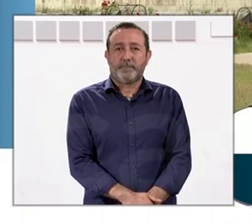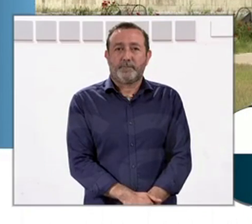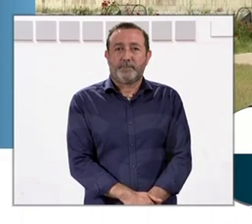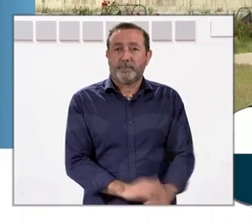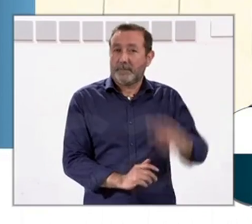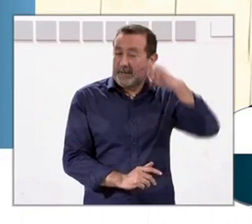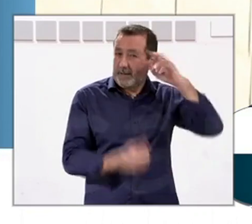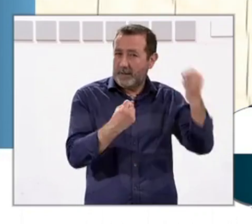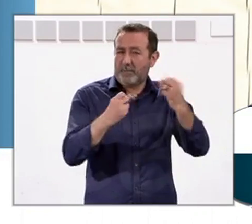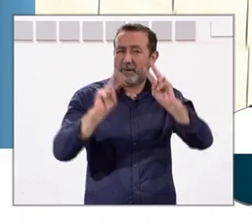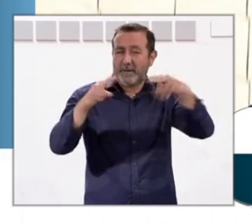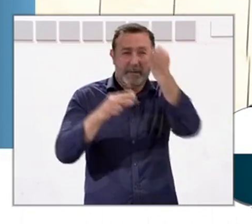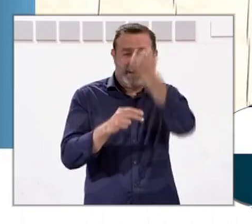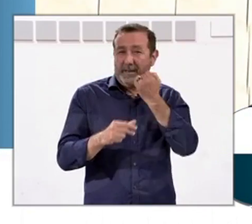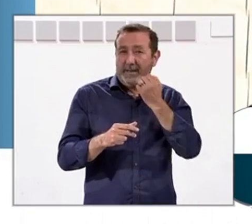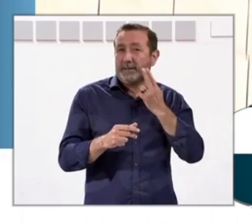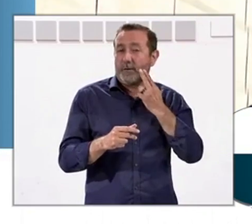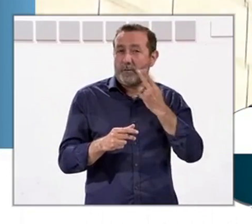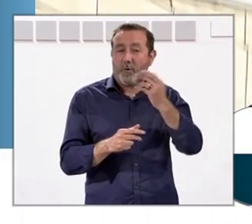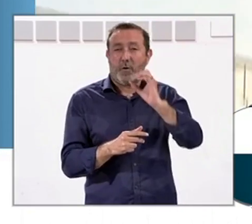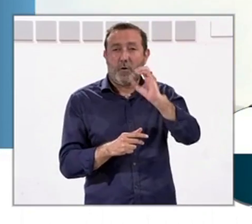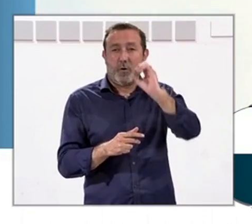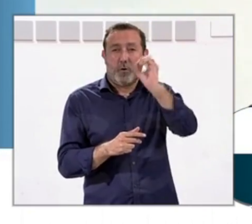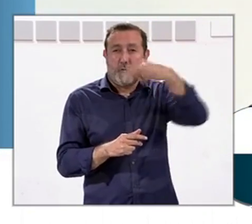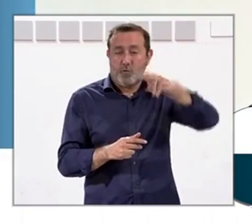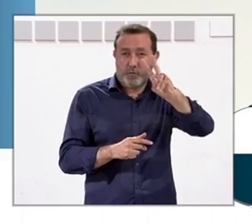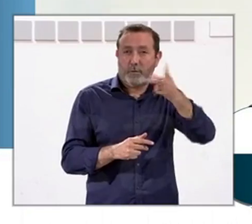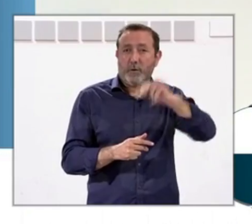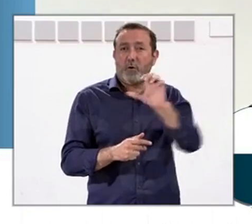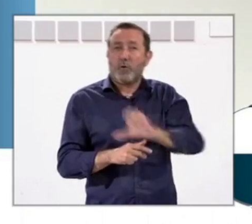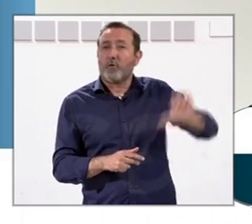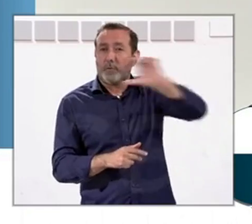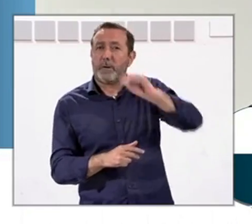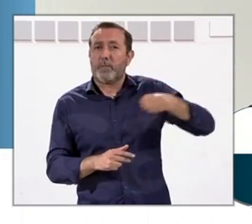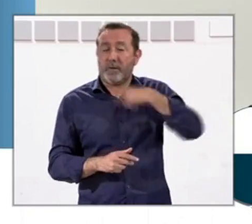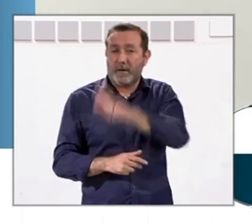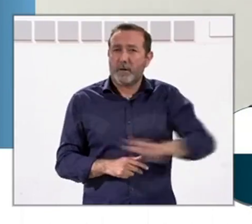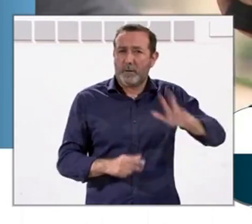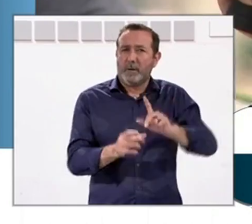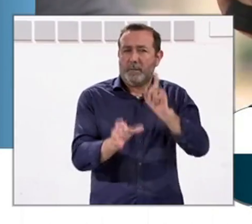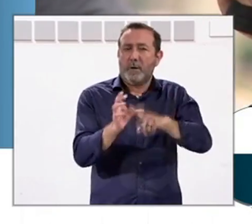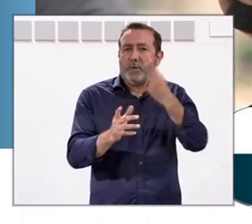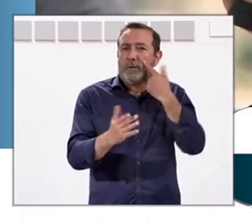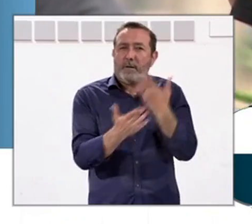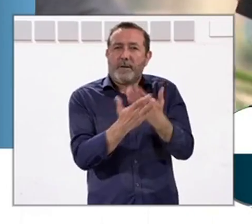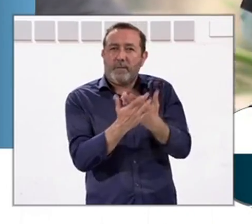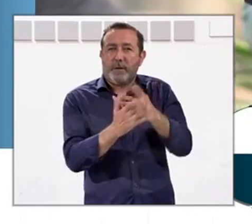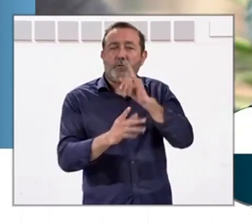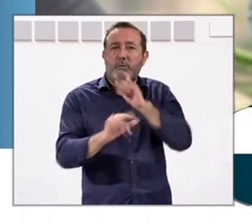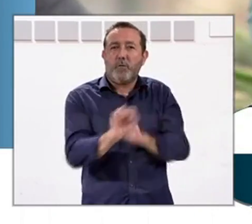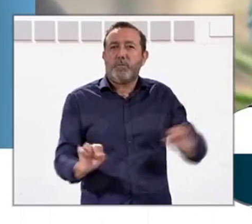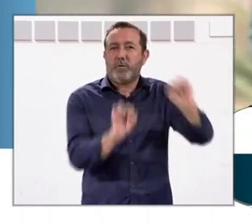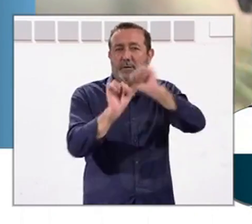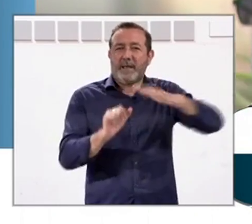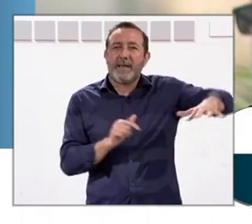Expertos en terrorismo de las Naciones Unidas, de la Comisión Europea y de la Policía Nacional participan en la demostración de protección